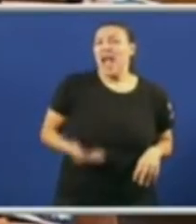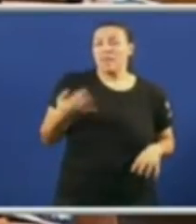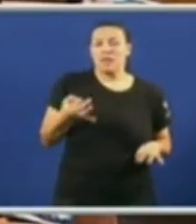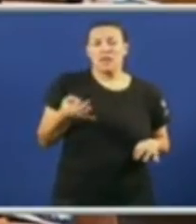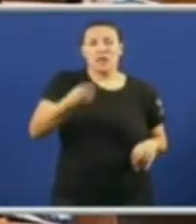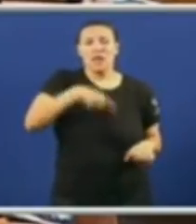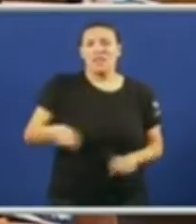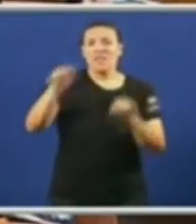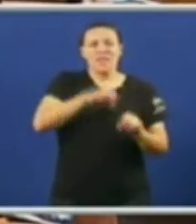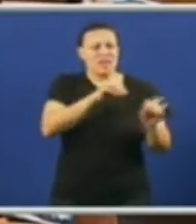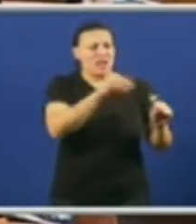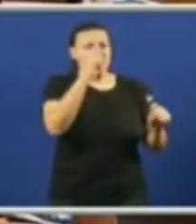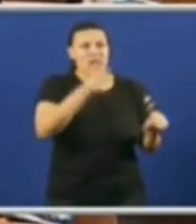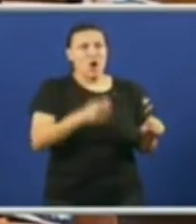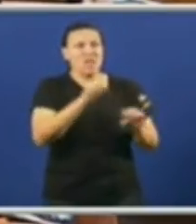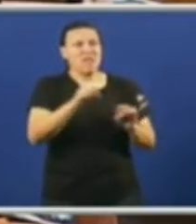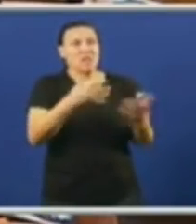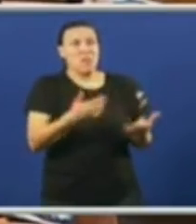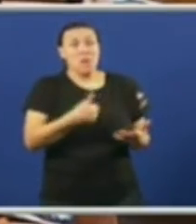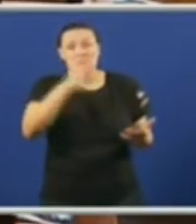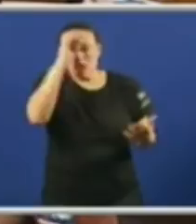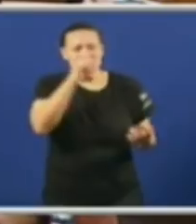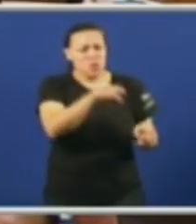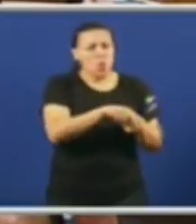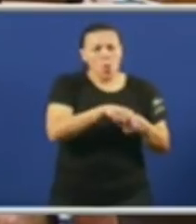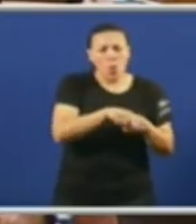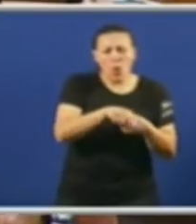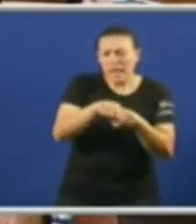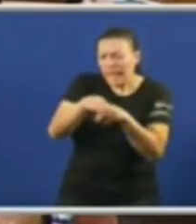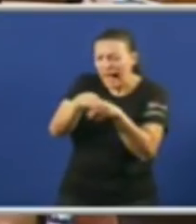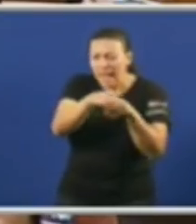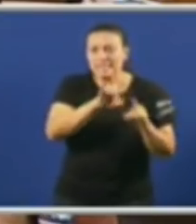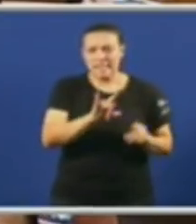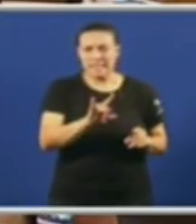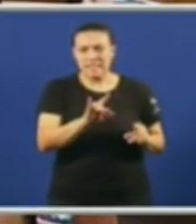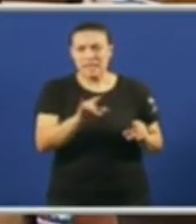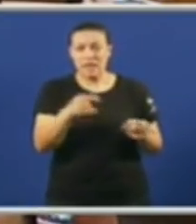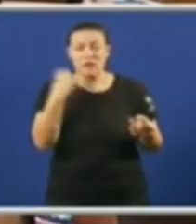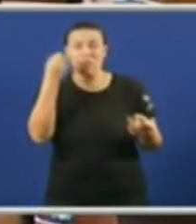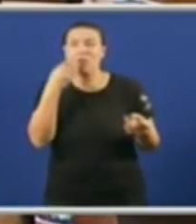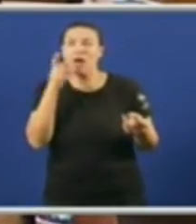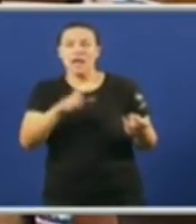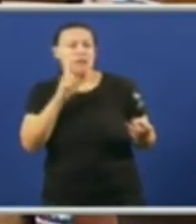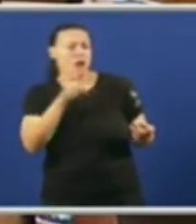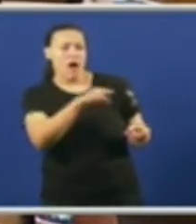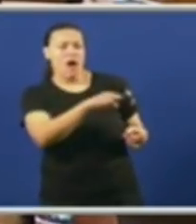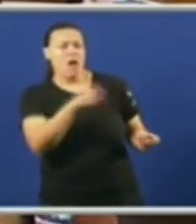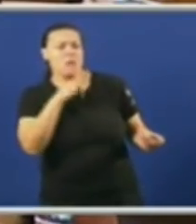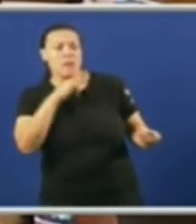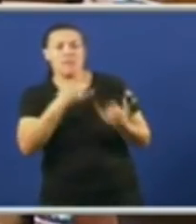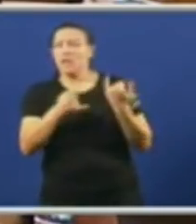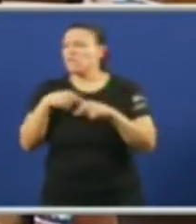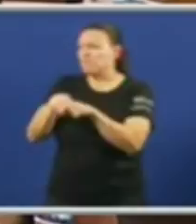o que defende vostede. Sabemos que critica a todo o mundo, seguramente porque o deixan en evidencia, porque efectivamente outros